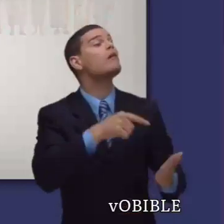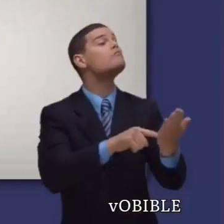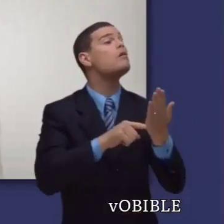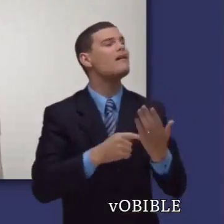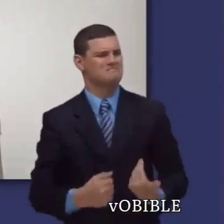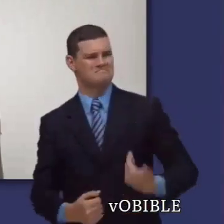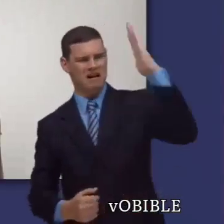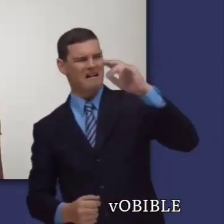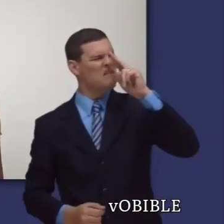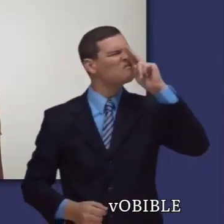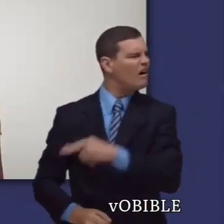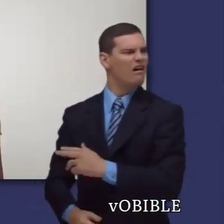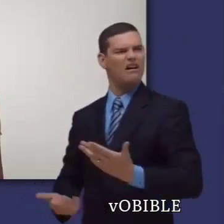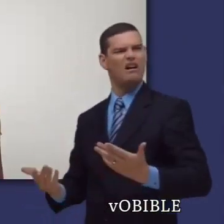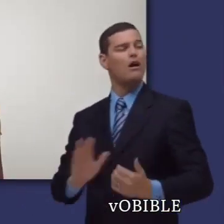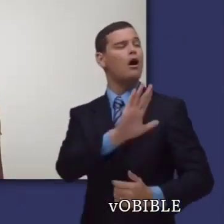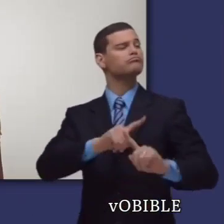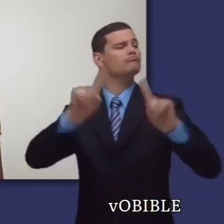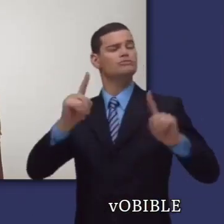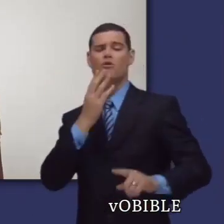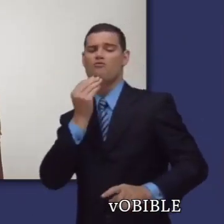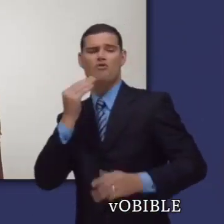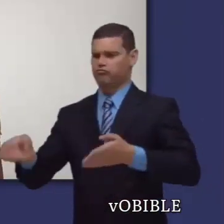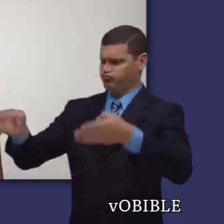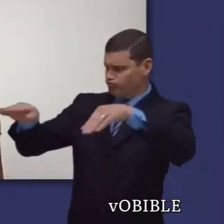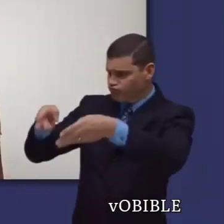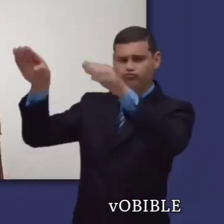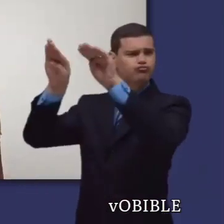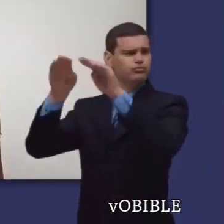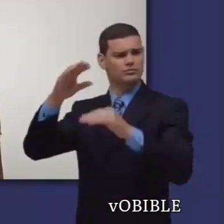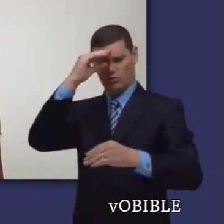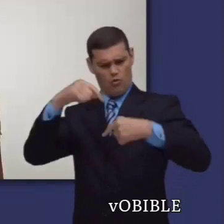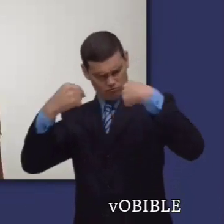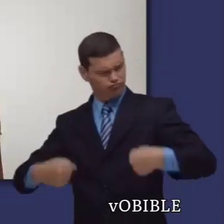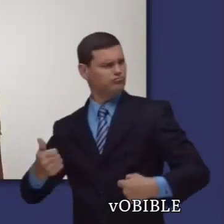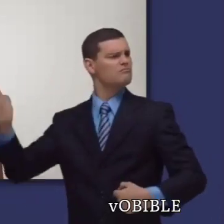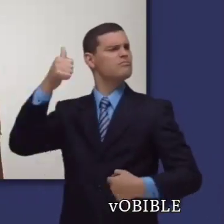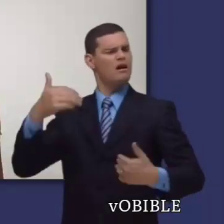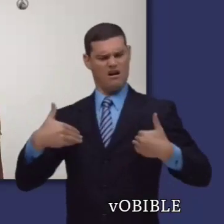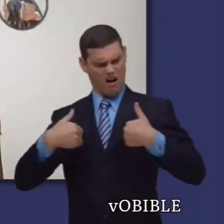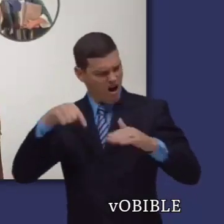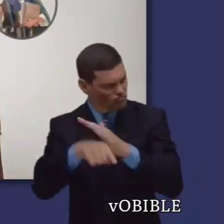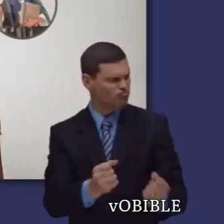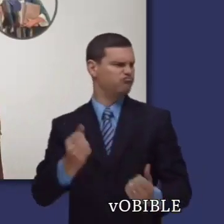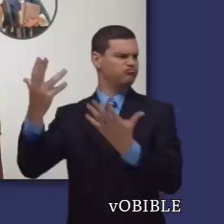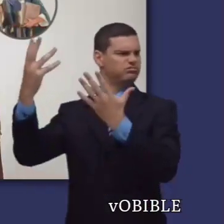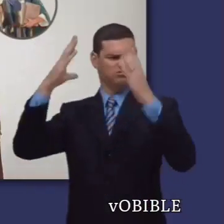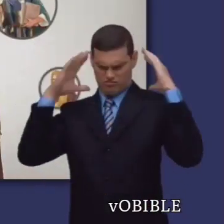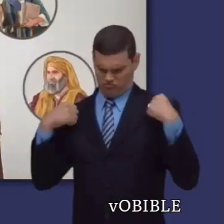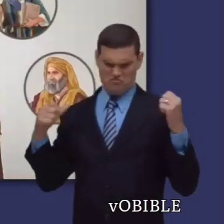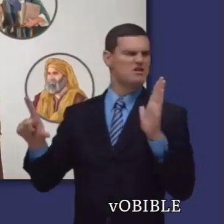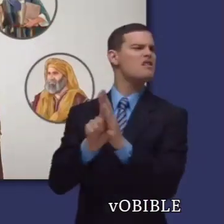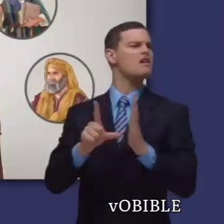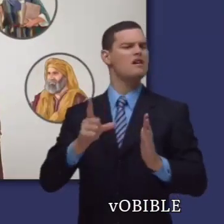Dios. Los judíos, en cambio, tenían un hermoso templo, un sacerdocio, sacrificios de animales, la ley de Moisés